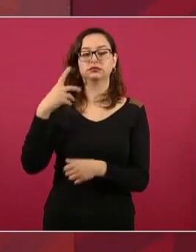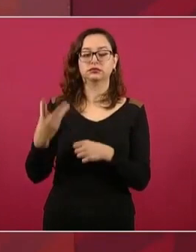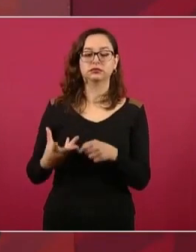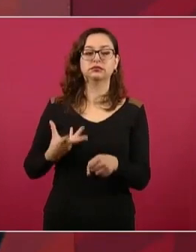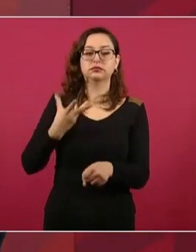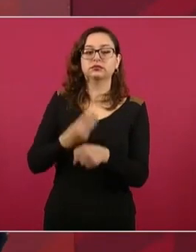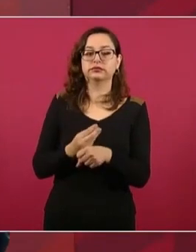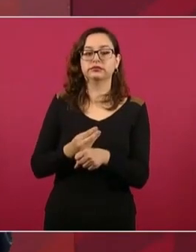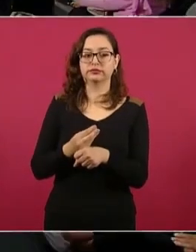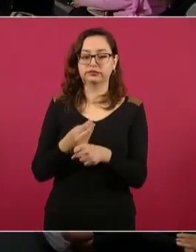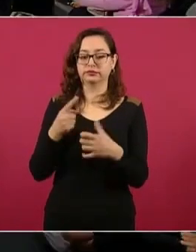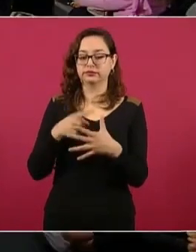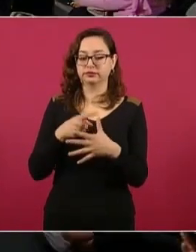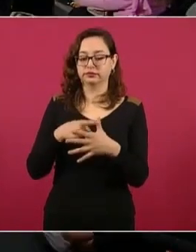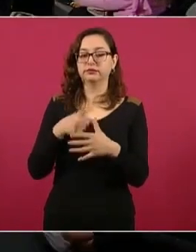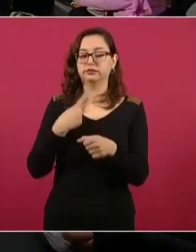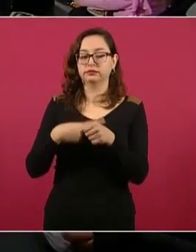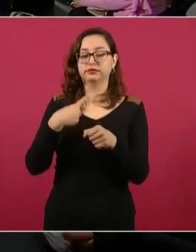porque